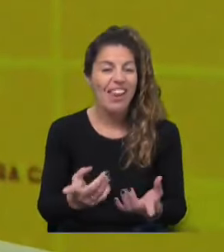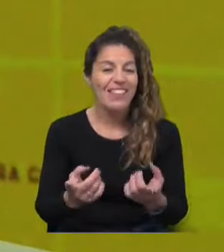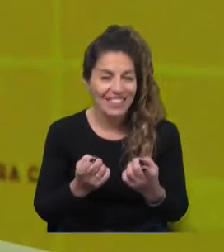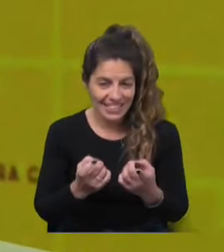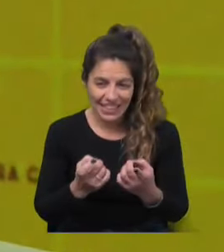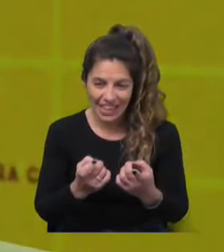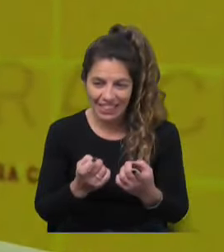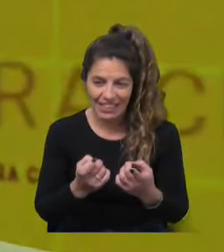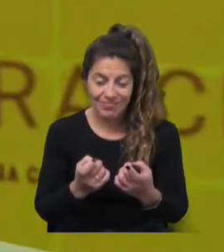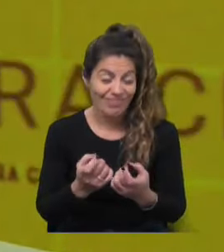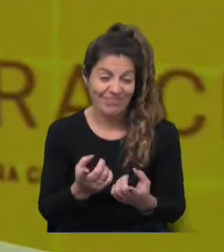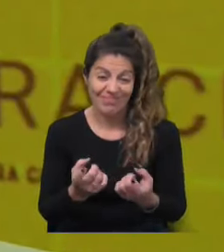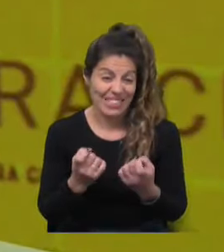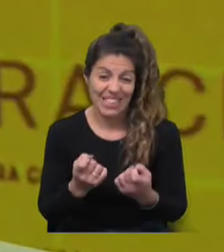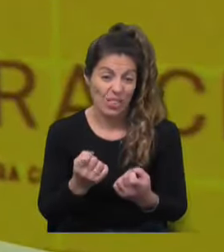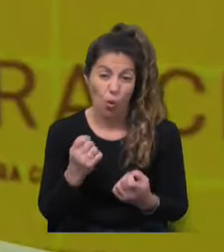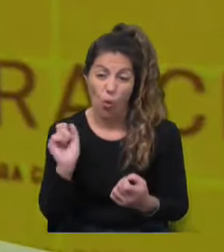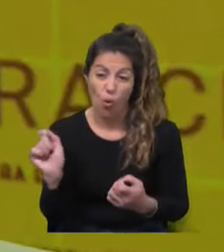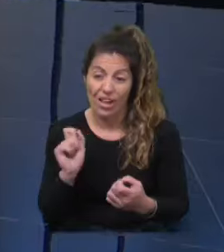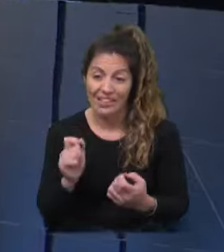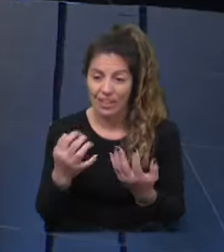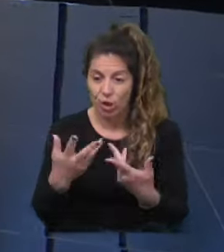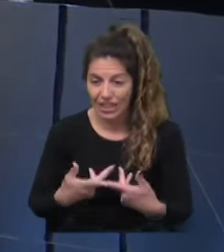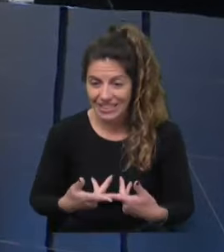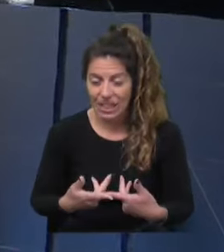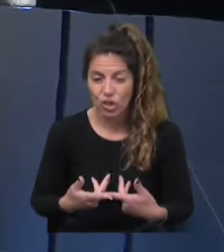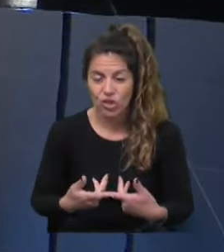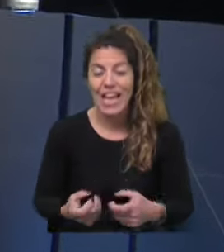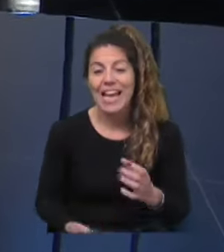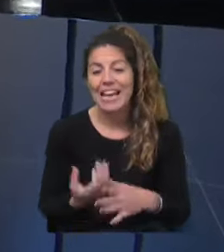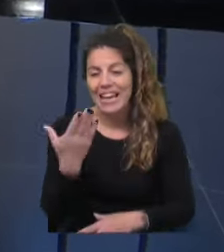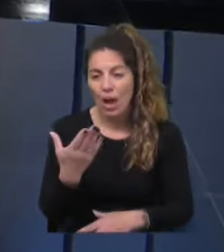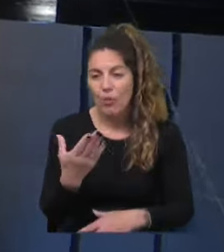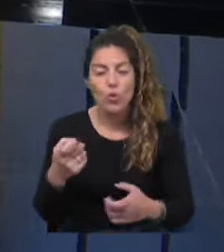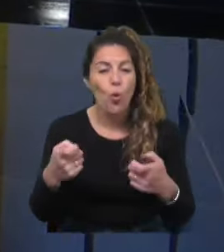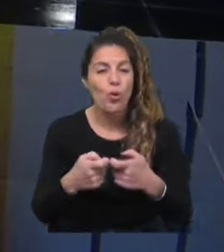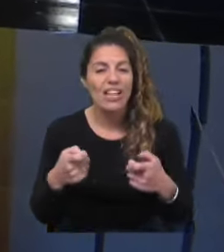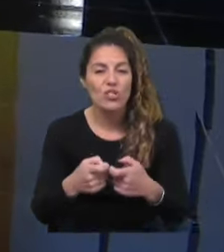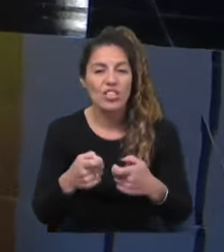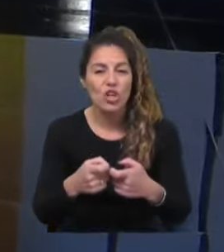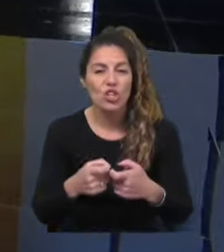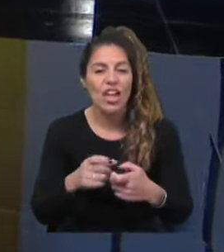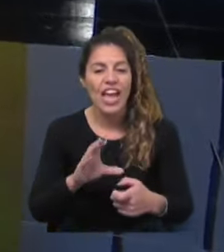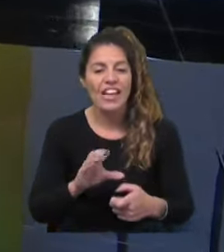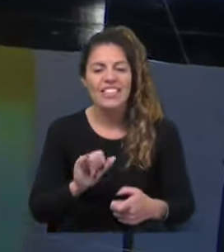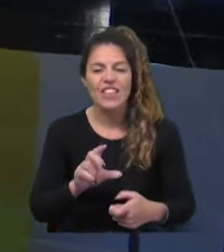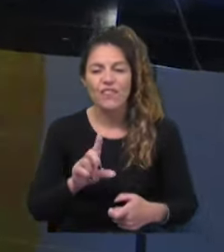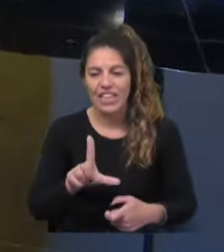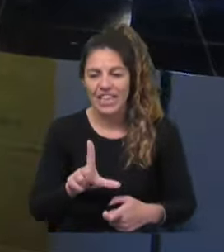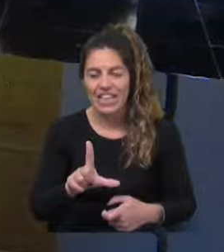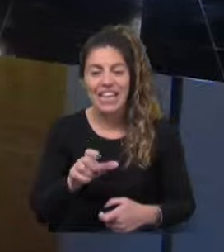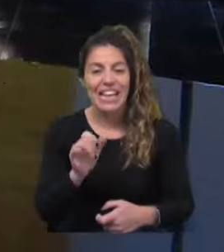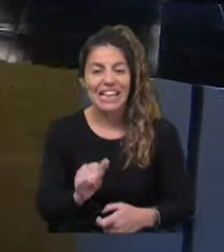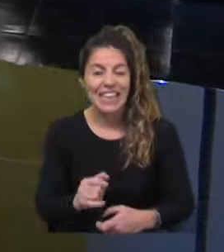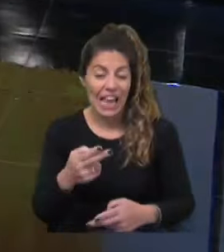necesidad imperiosa de organizarnos, creamos una asociación civil que tiene por supuesto ese